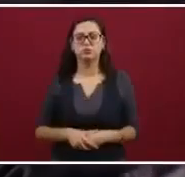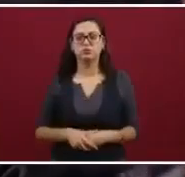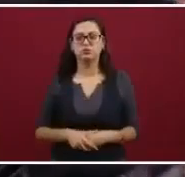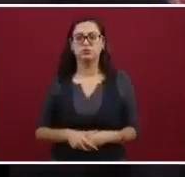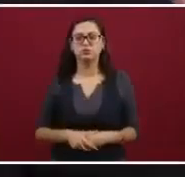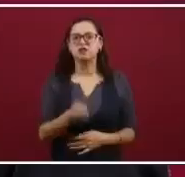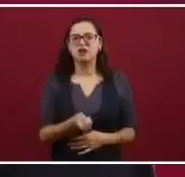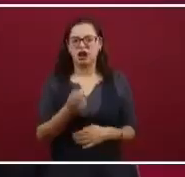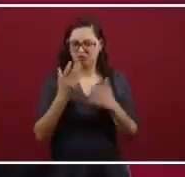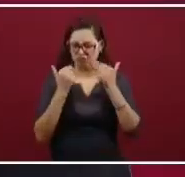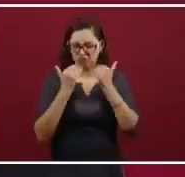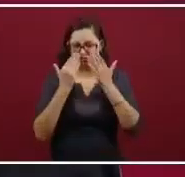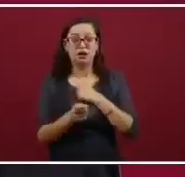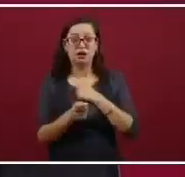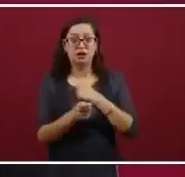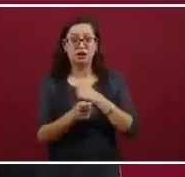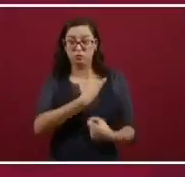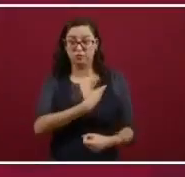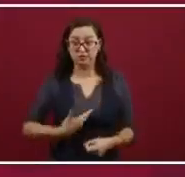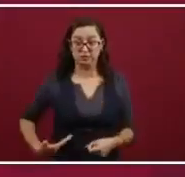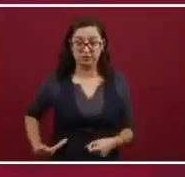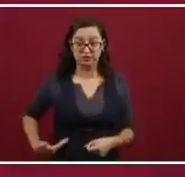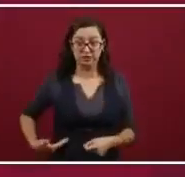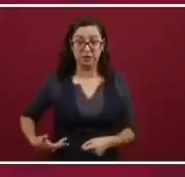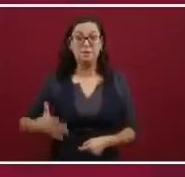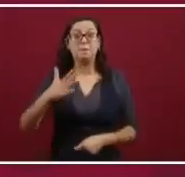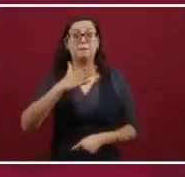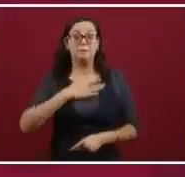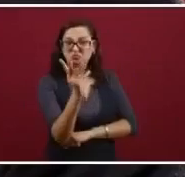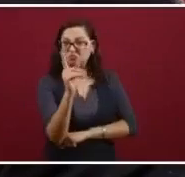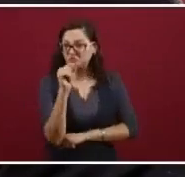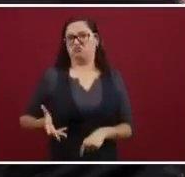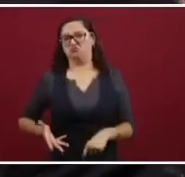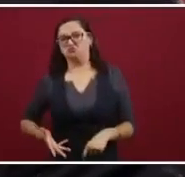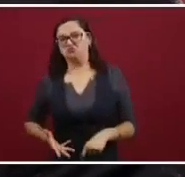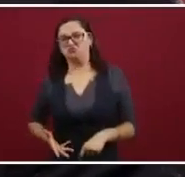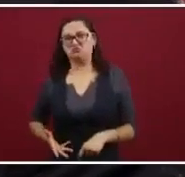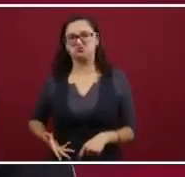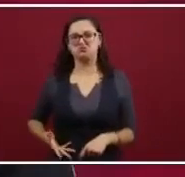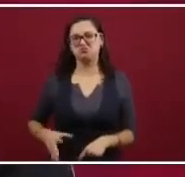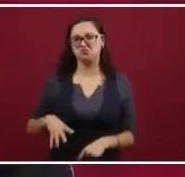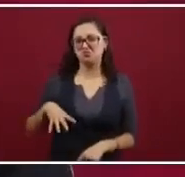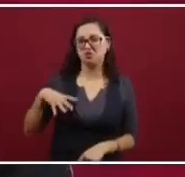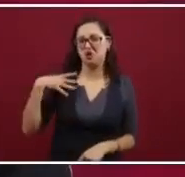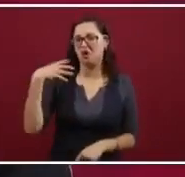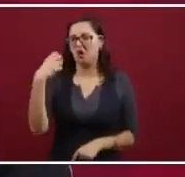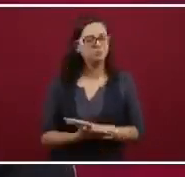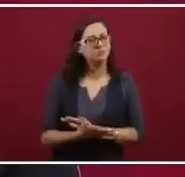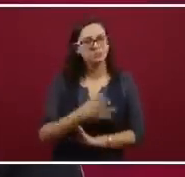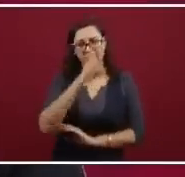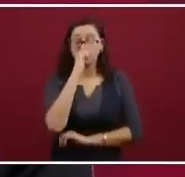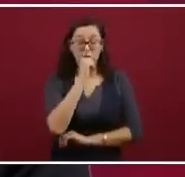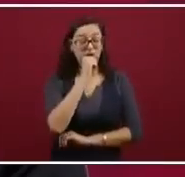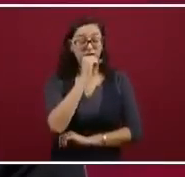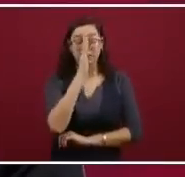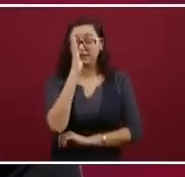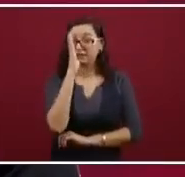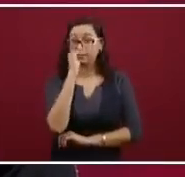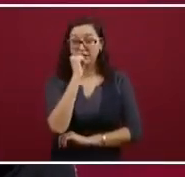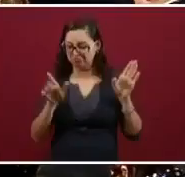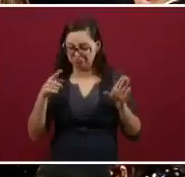puede ningún familiar del presidente actuar con prepotencia o hacer uso de influencias, porque